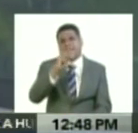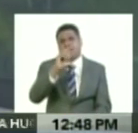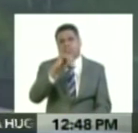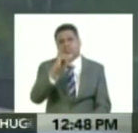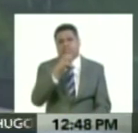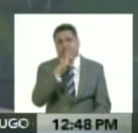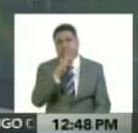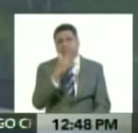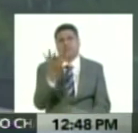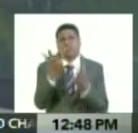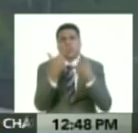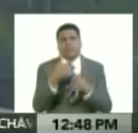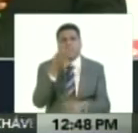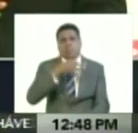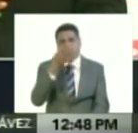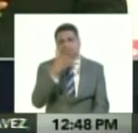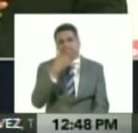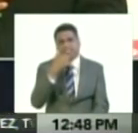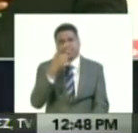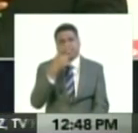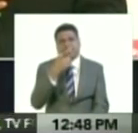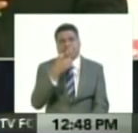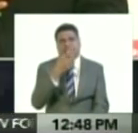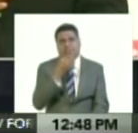Ramón, muy buenas tardes.